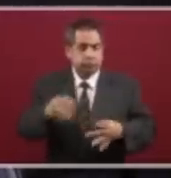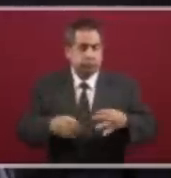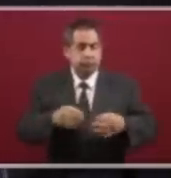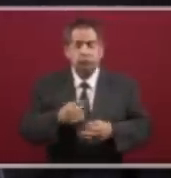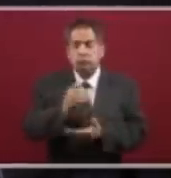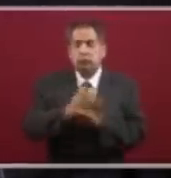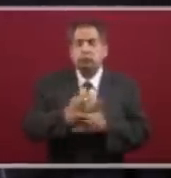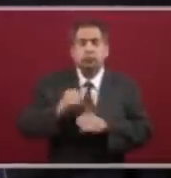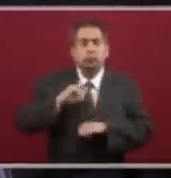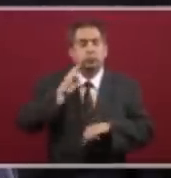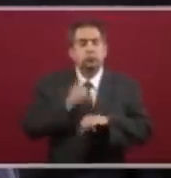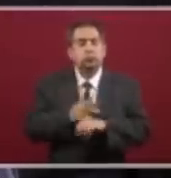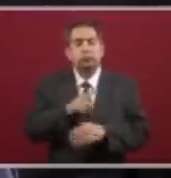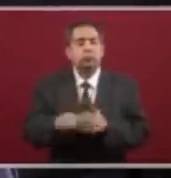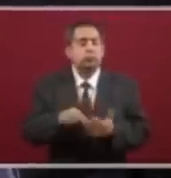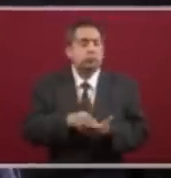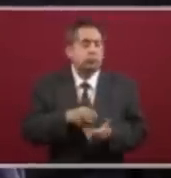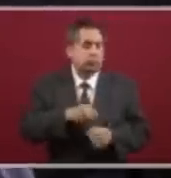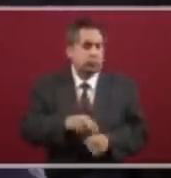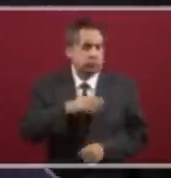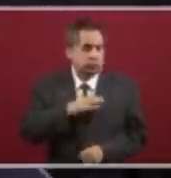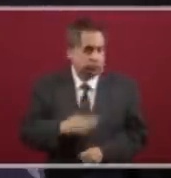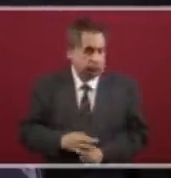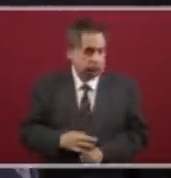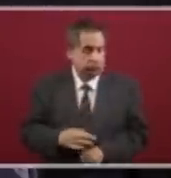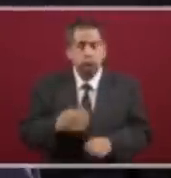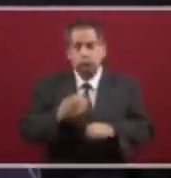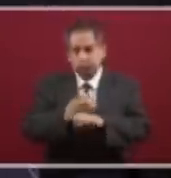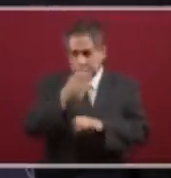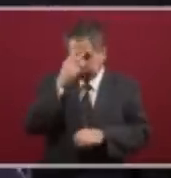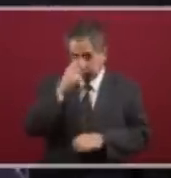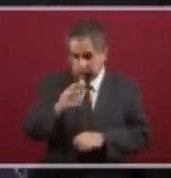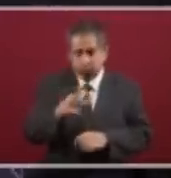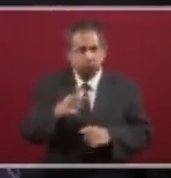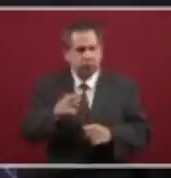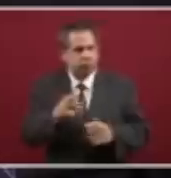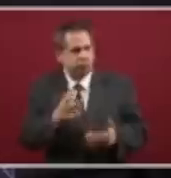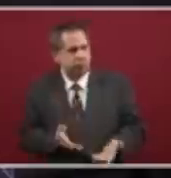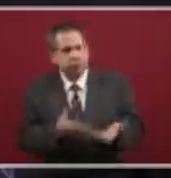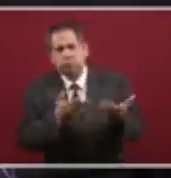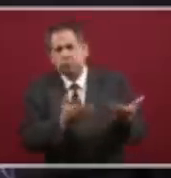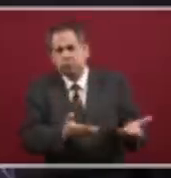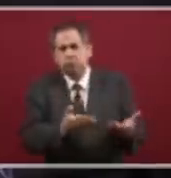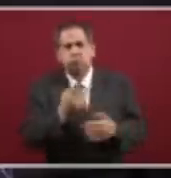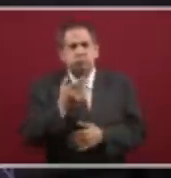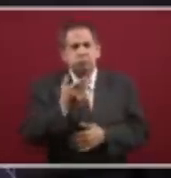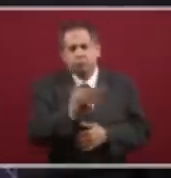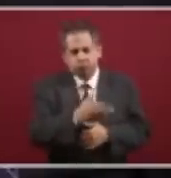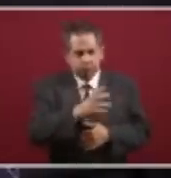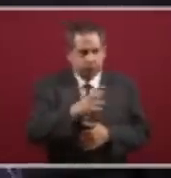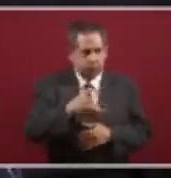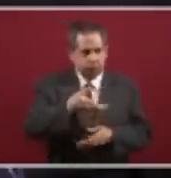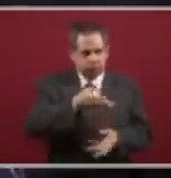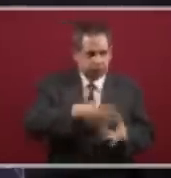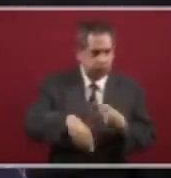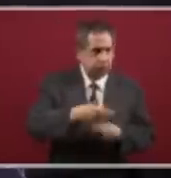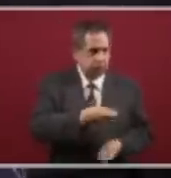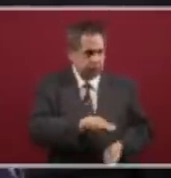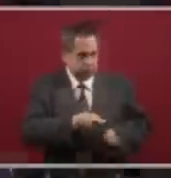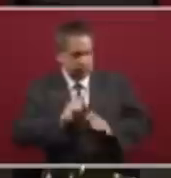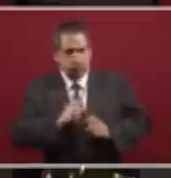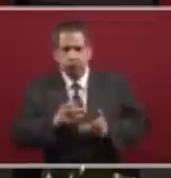agrario con residencia en toluca estado de méxico donde solicitaron que se le restituyera las tierras